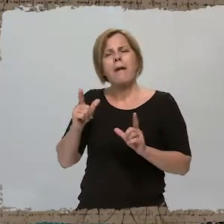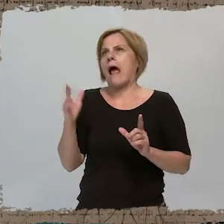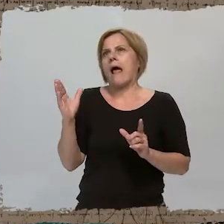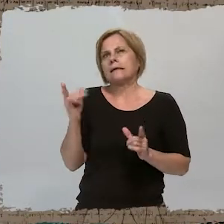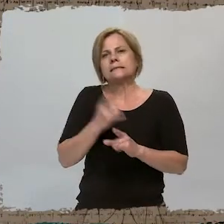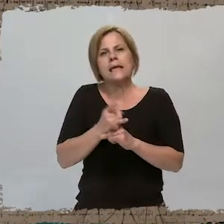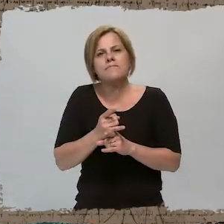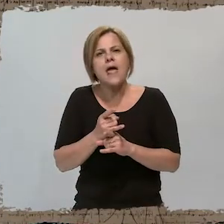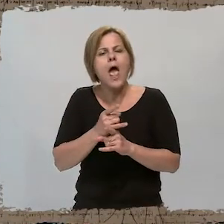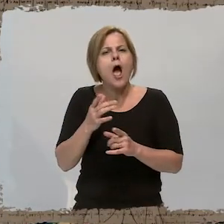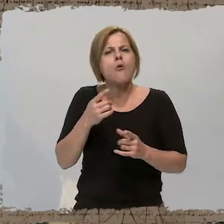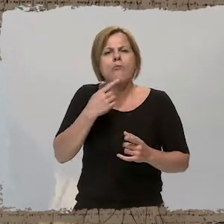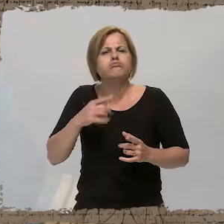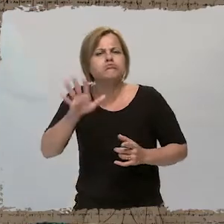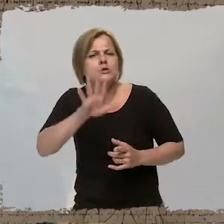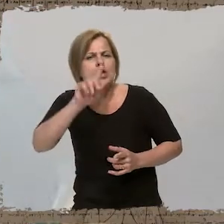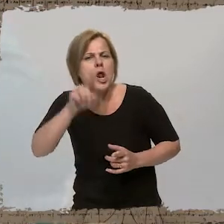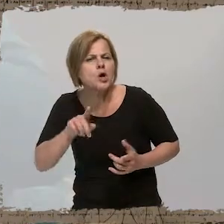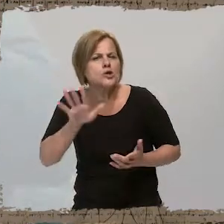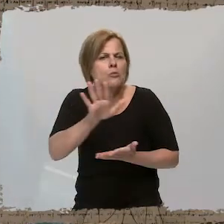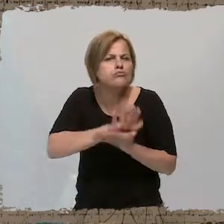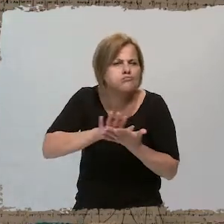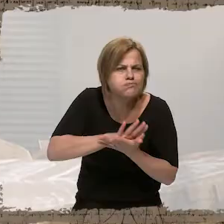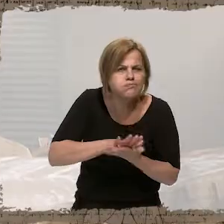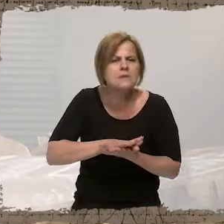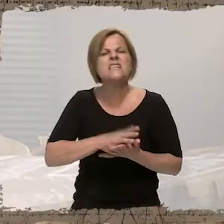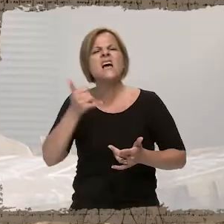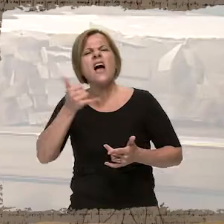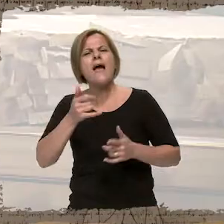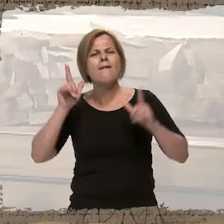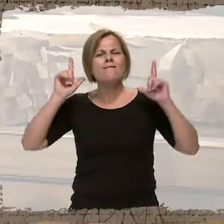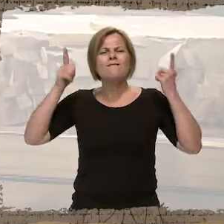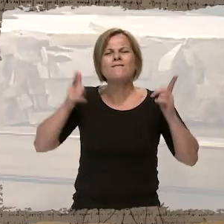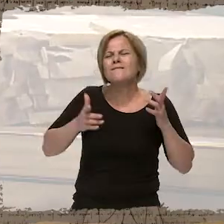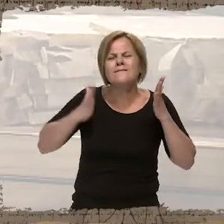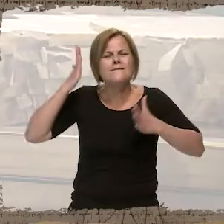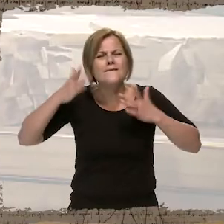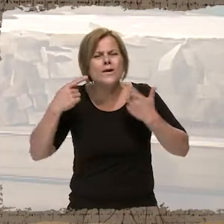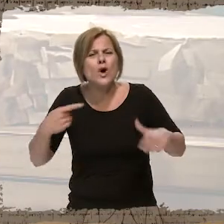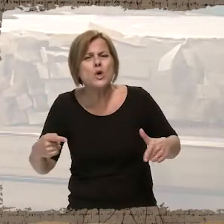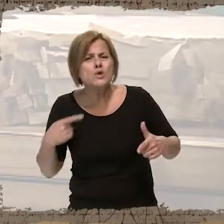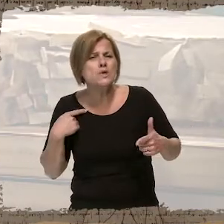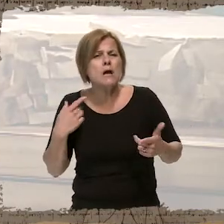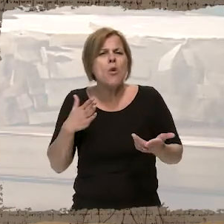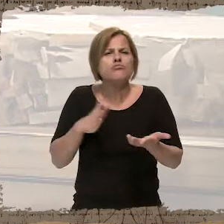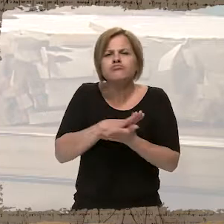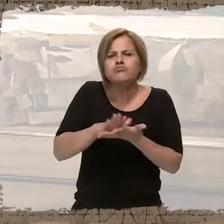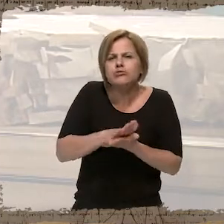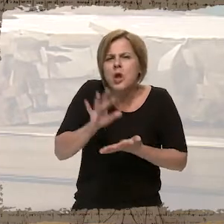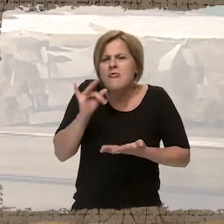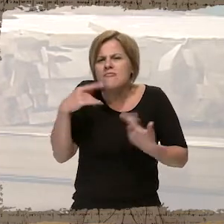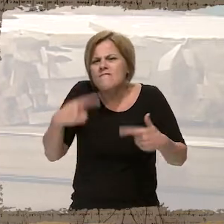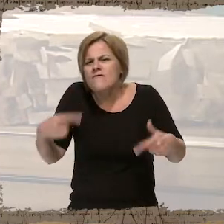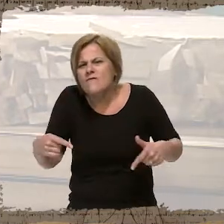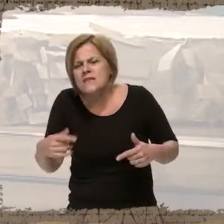bueno casi siempre resolvemos muchos misterios y tuvimos aventuras fascinantes y resolvimos enigmas